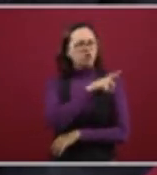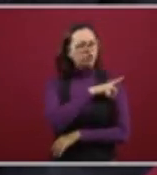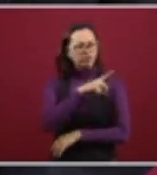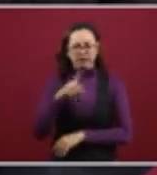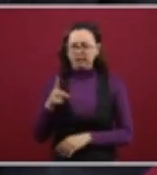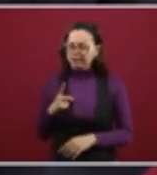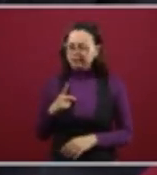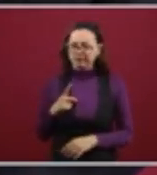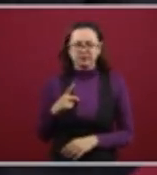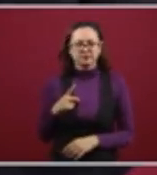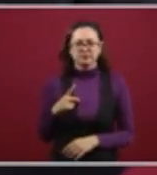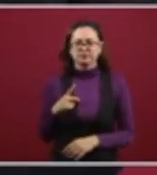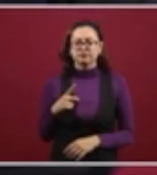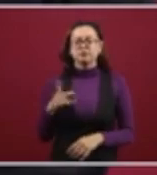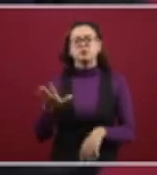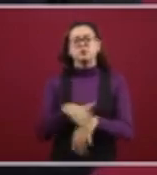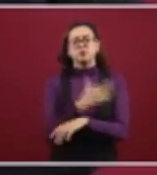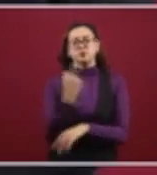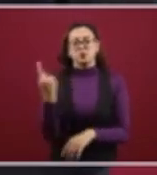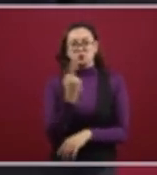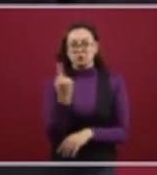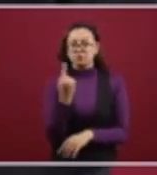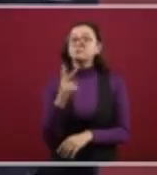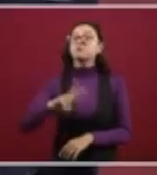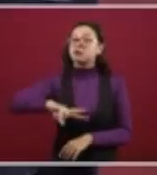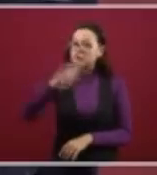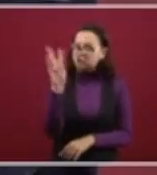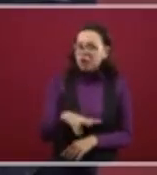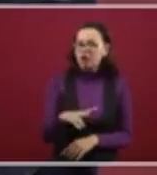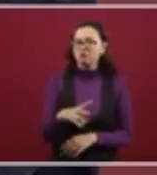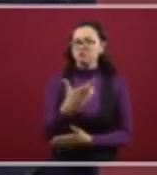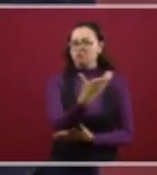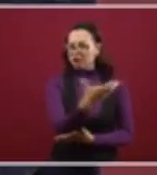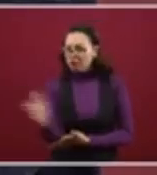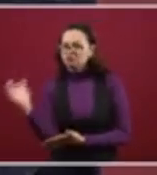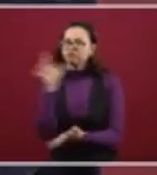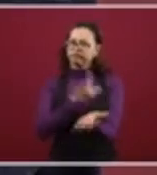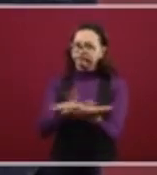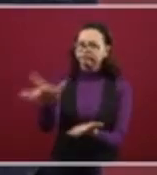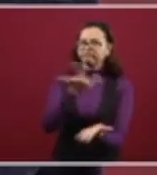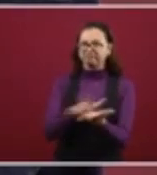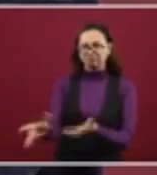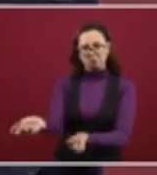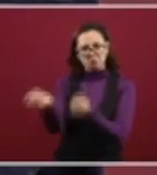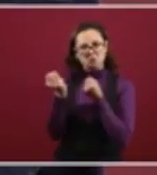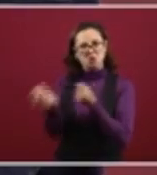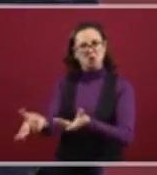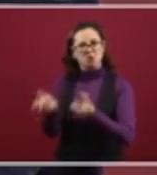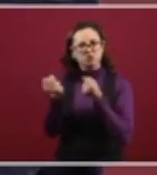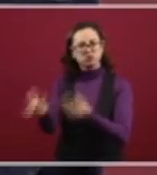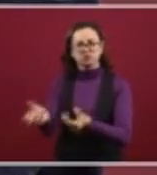porque se está apoyando a los productores.